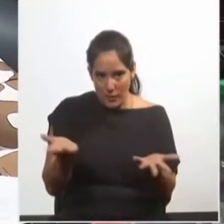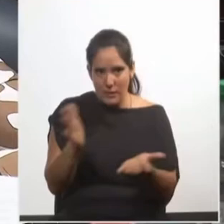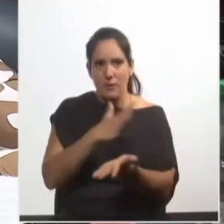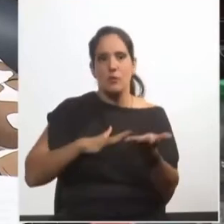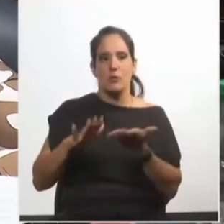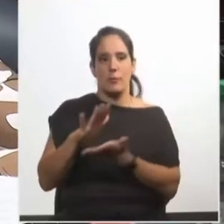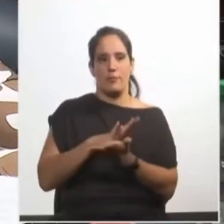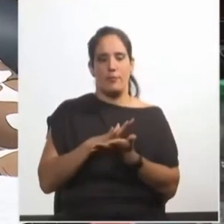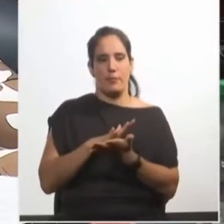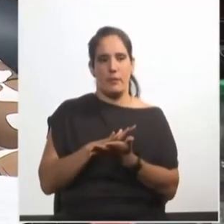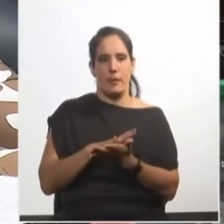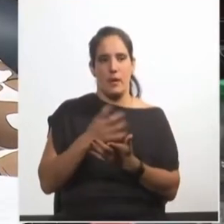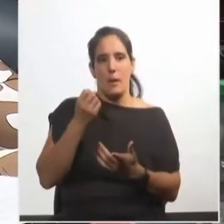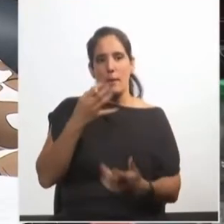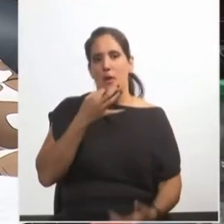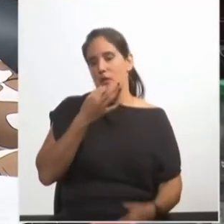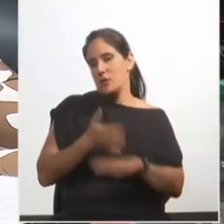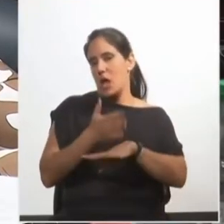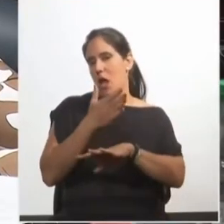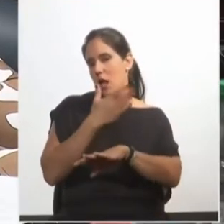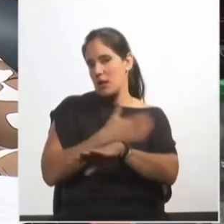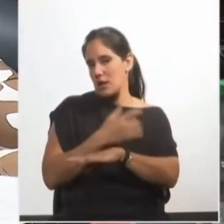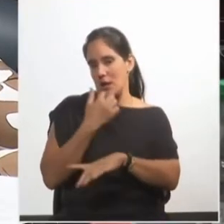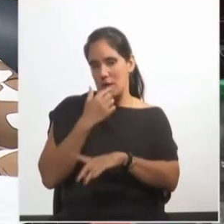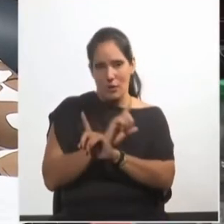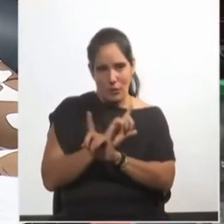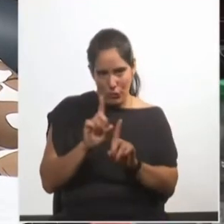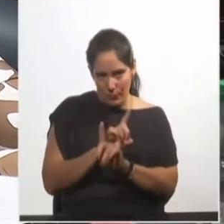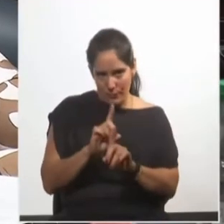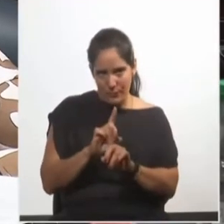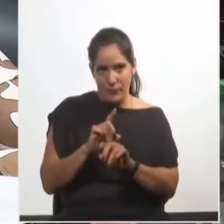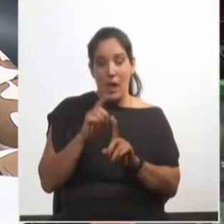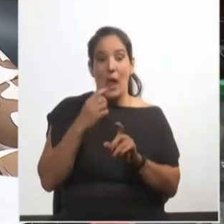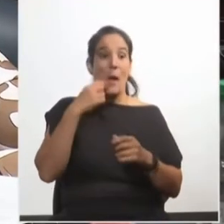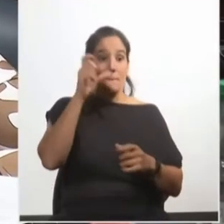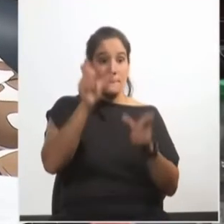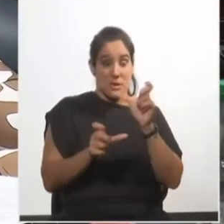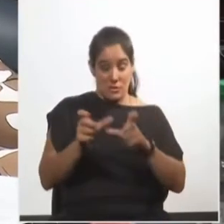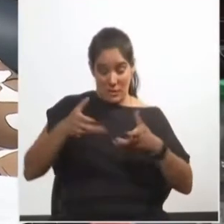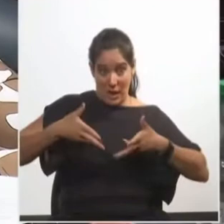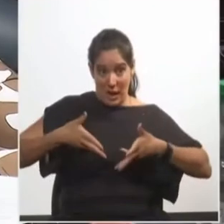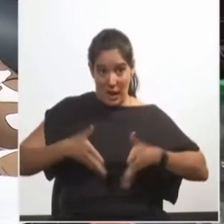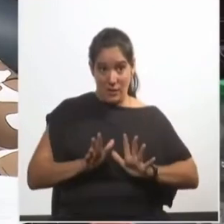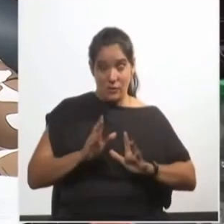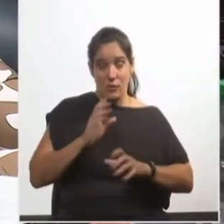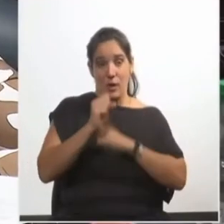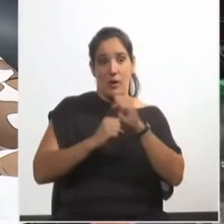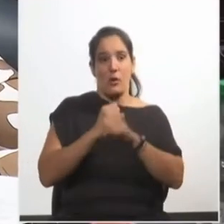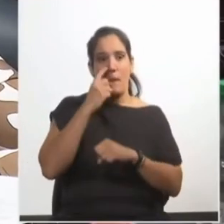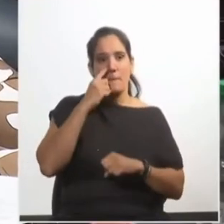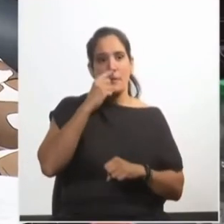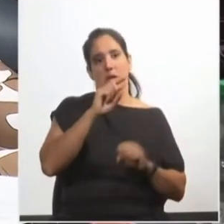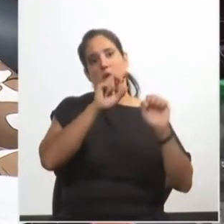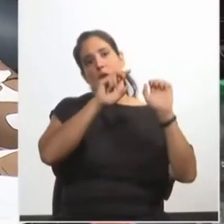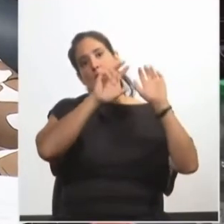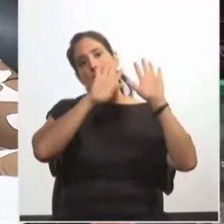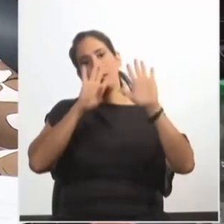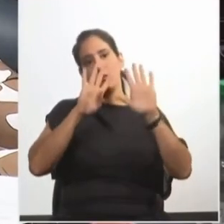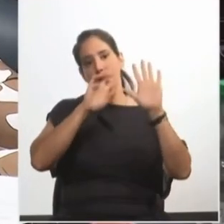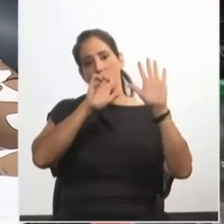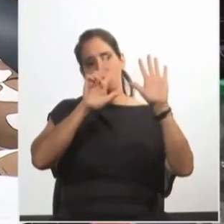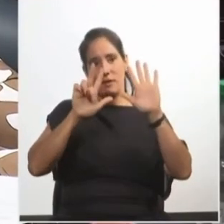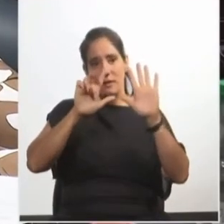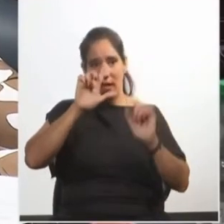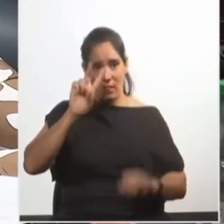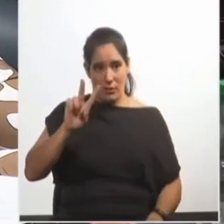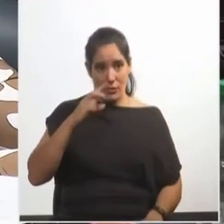situación, pero desde ya le adelantamos que no es el único. Las personas nacidas en 1972 van a mantener